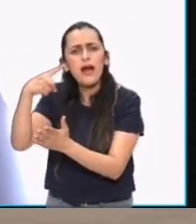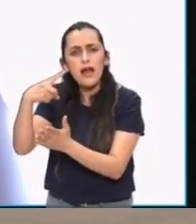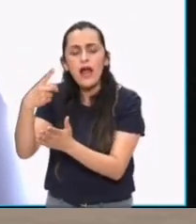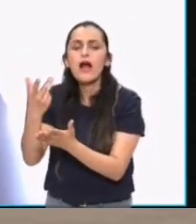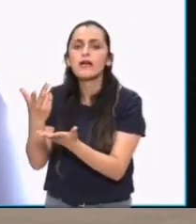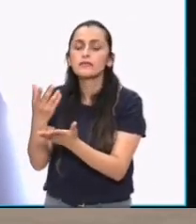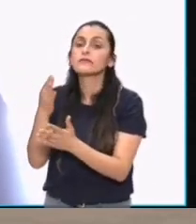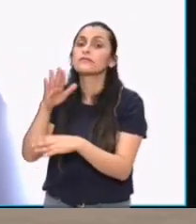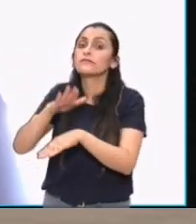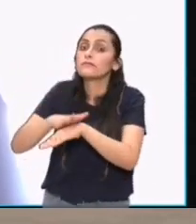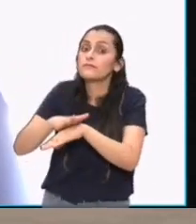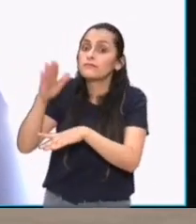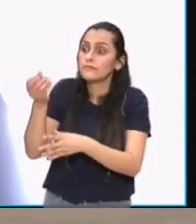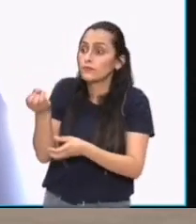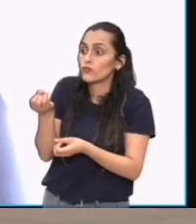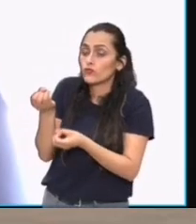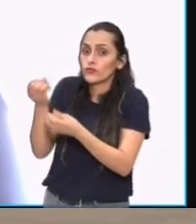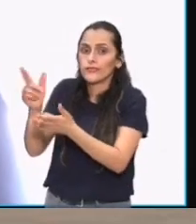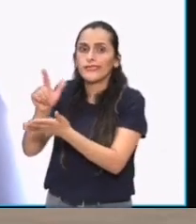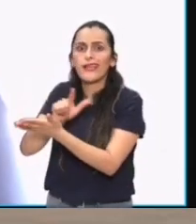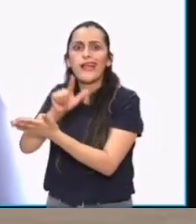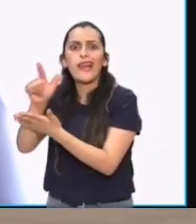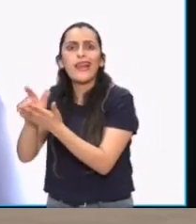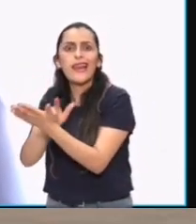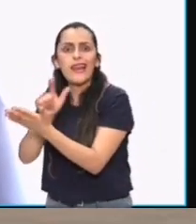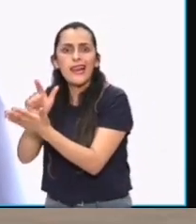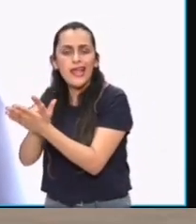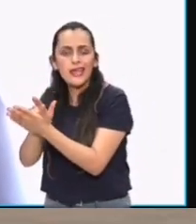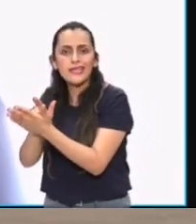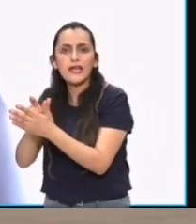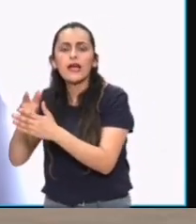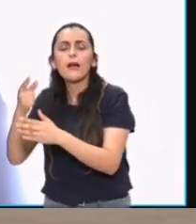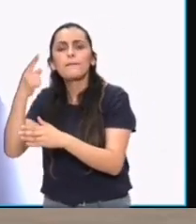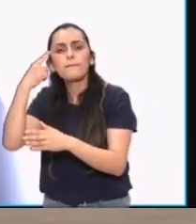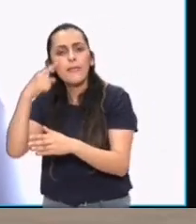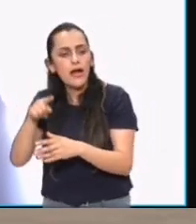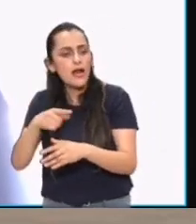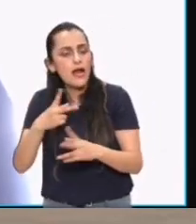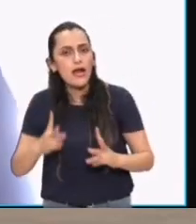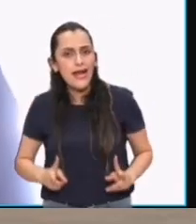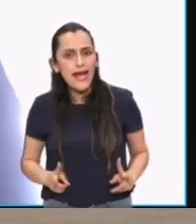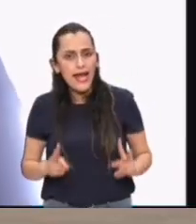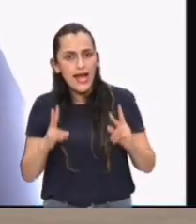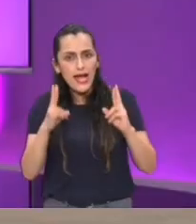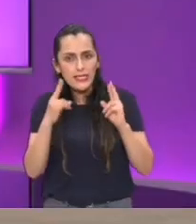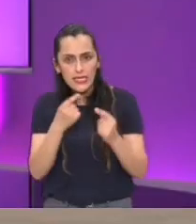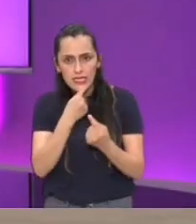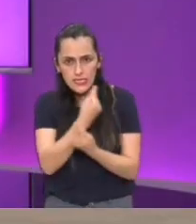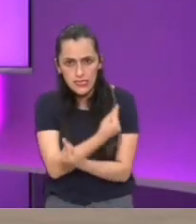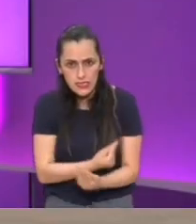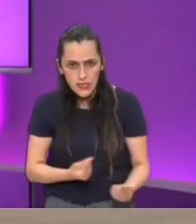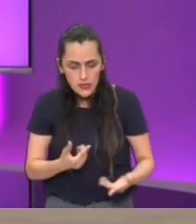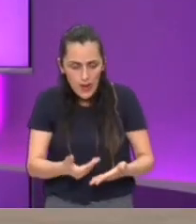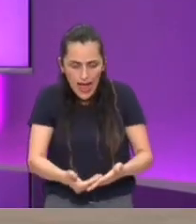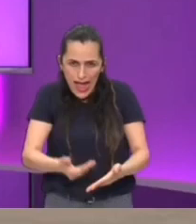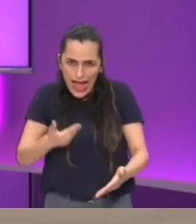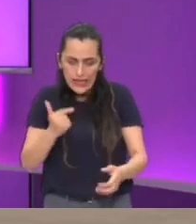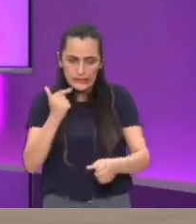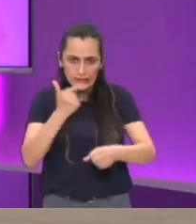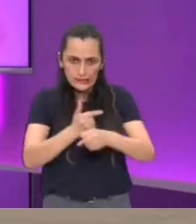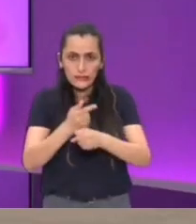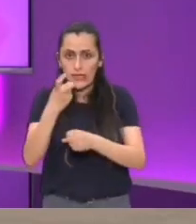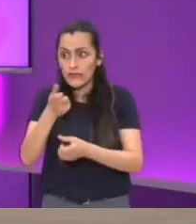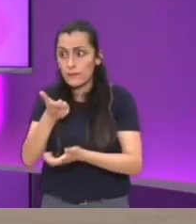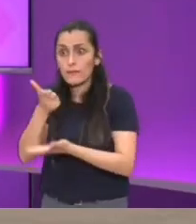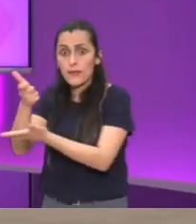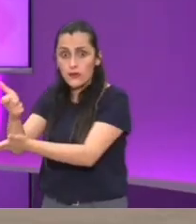el porcentaje para la ley de detección del cáncer infantil en este ejercicio. ¿Qué nos puede decir sobre